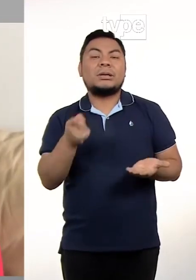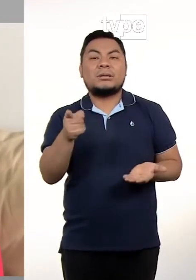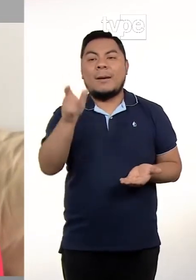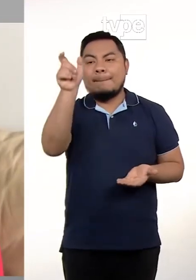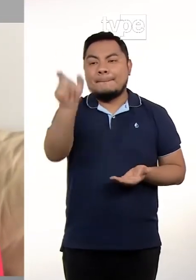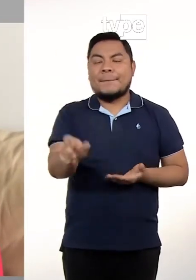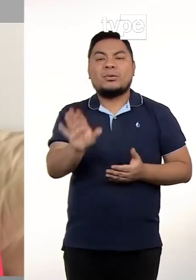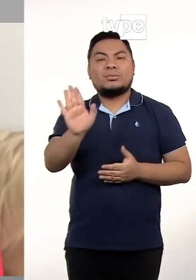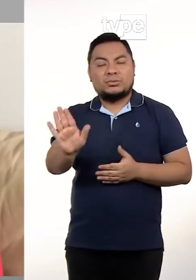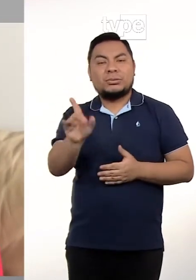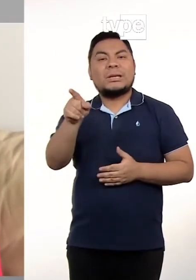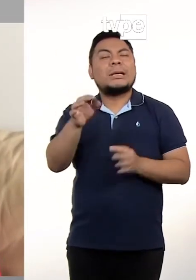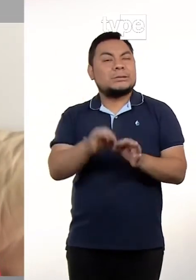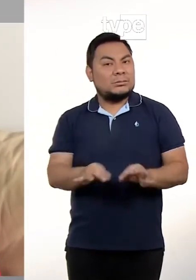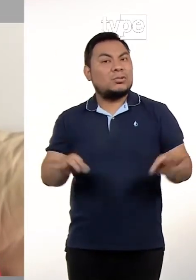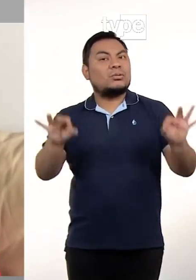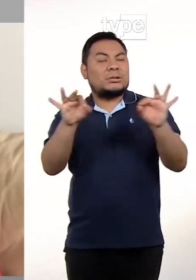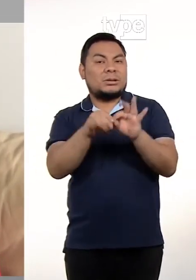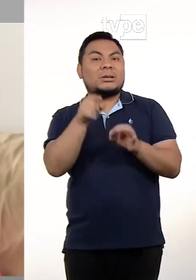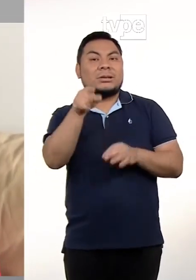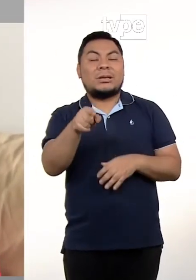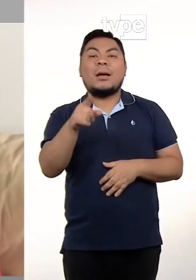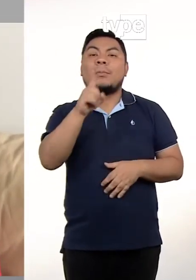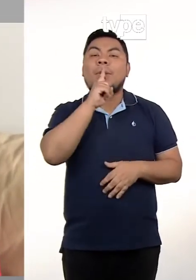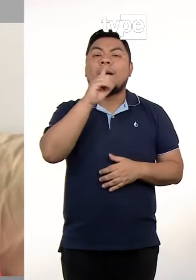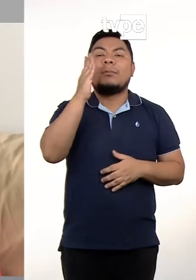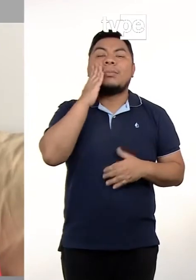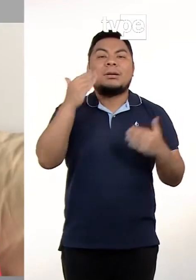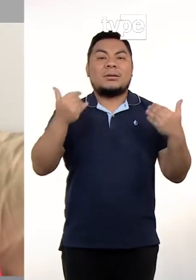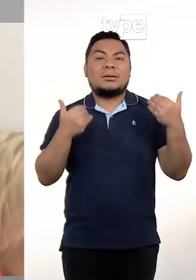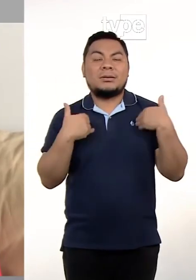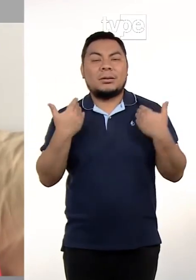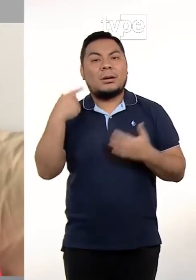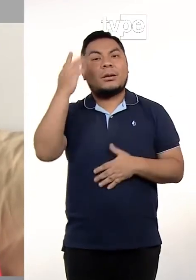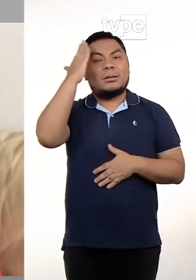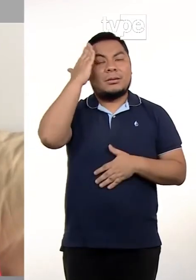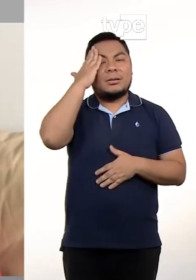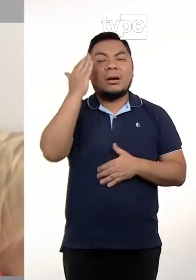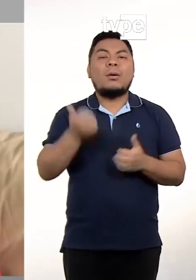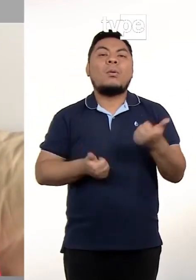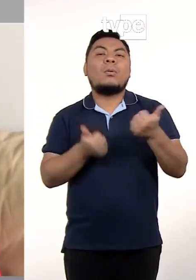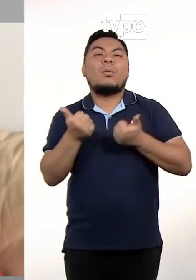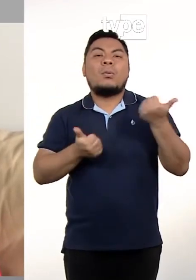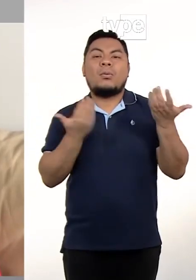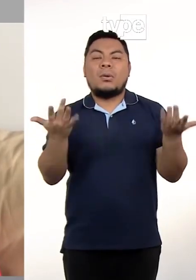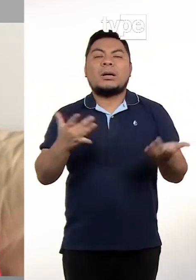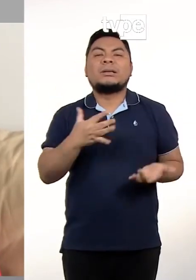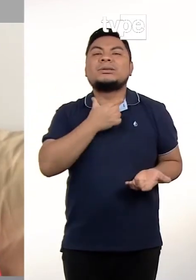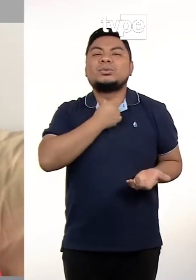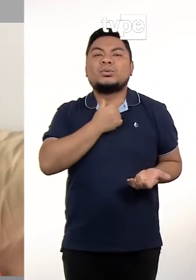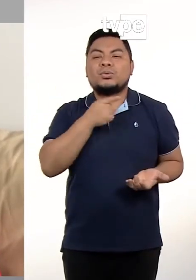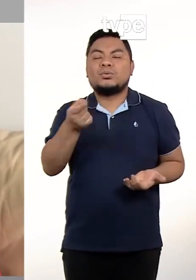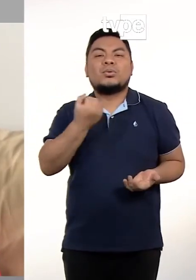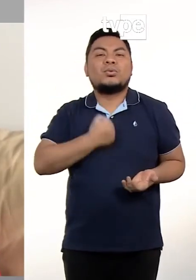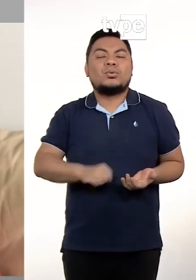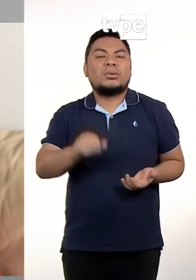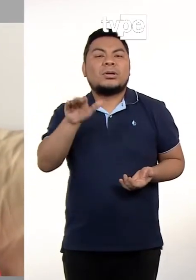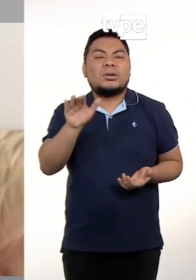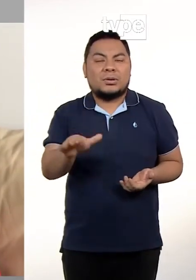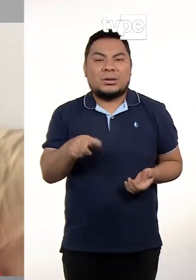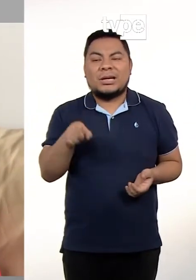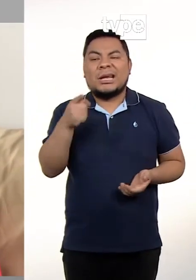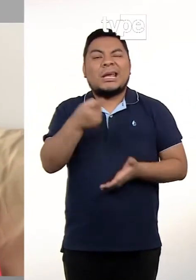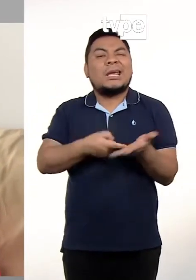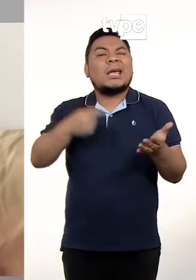y sus preferencias personales, porque es importante que los padres tengamos en cuenta cuáles son los intereses de